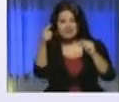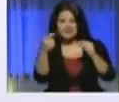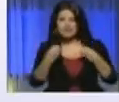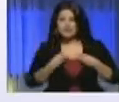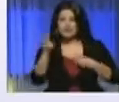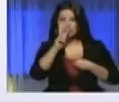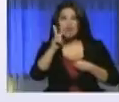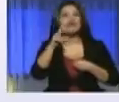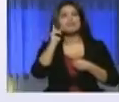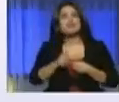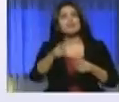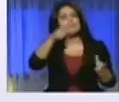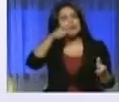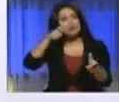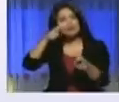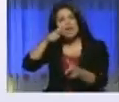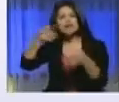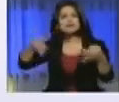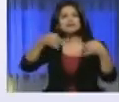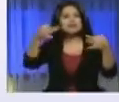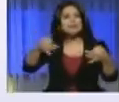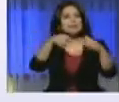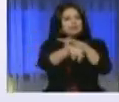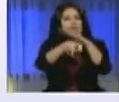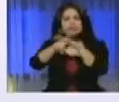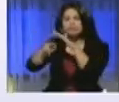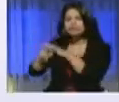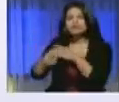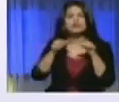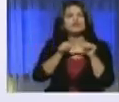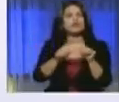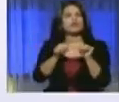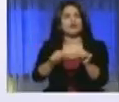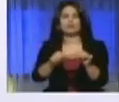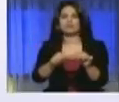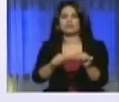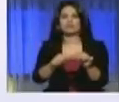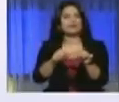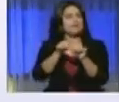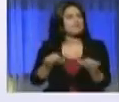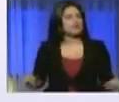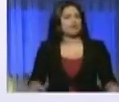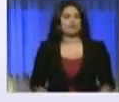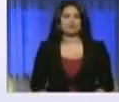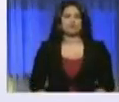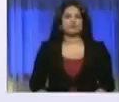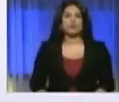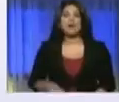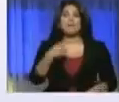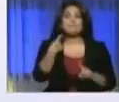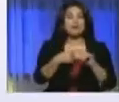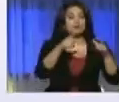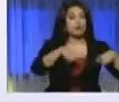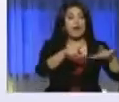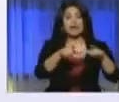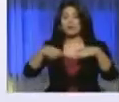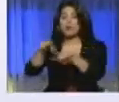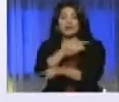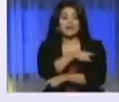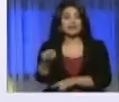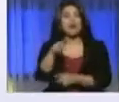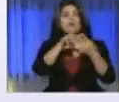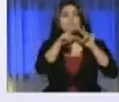patrullaje certero, efectivo y permanente, los cuadrantes de paz para proteger al ciudadano y